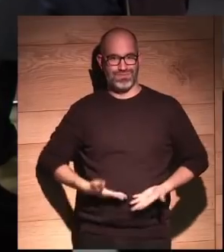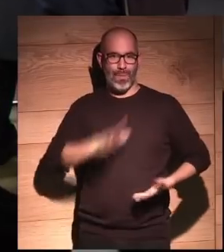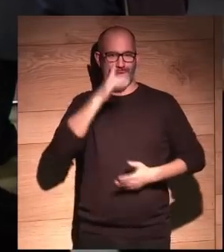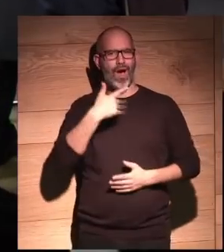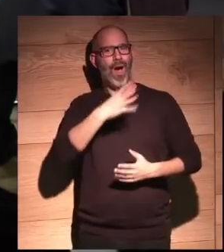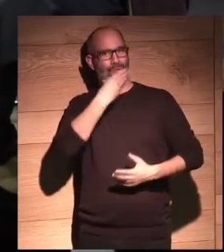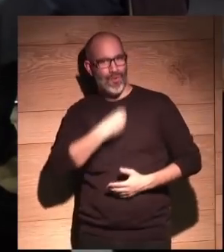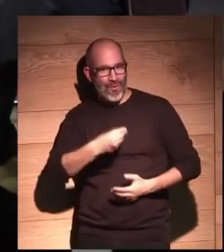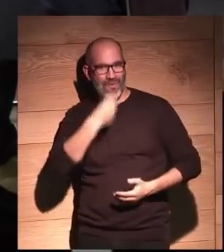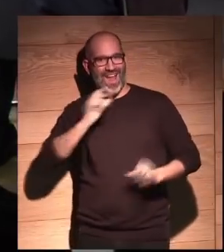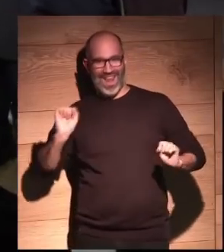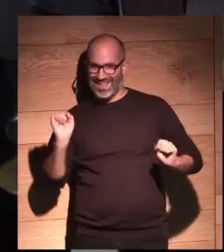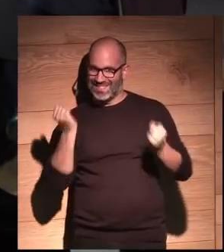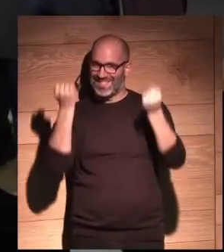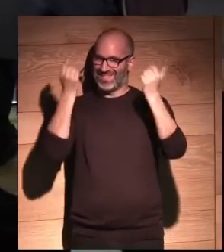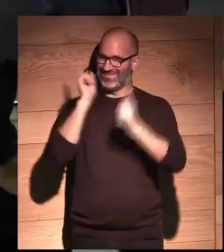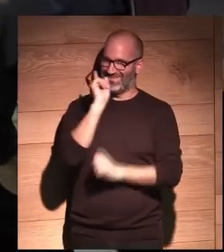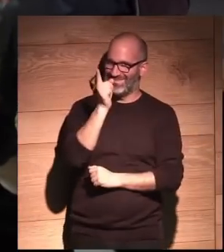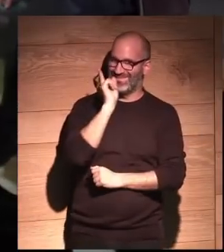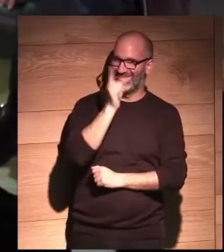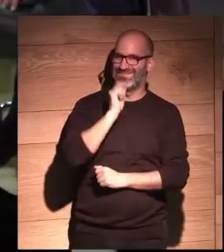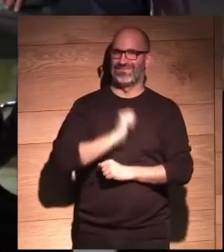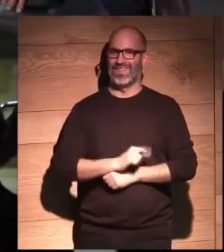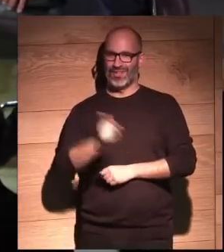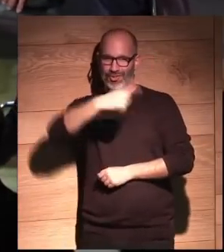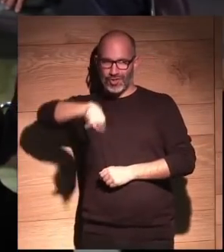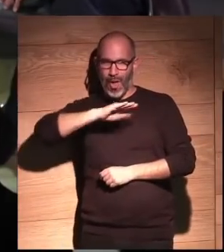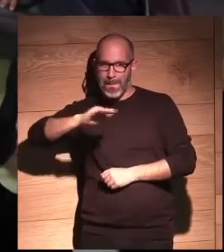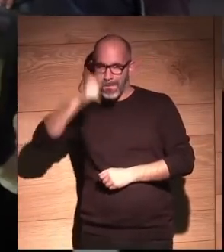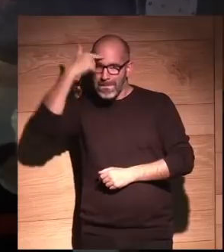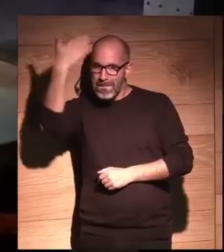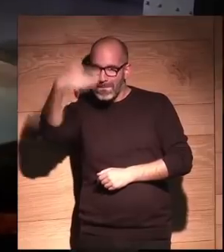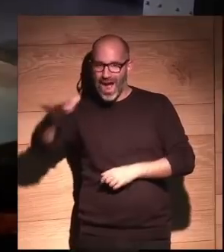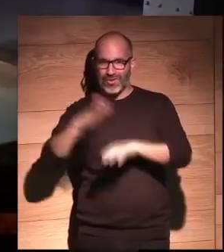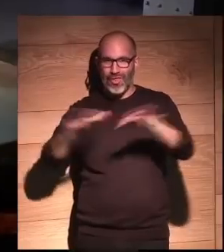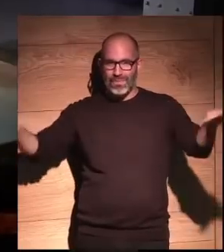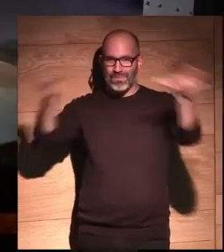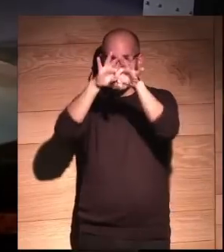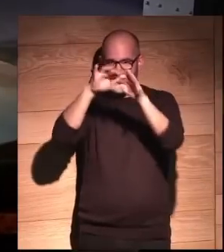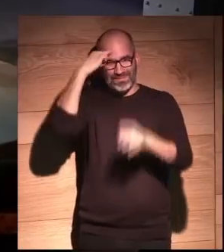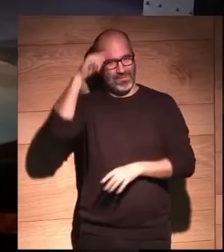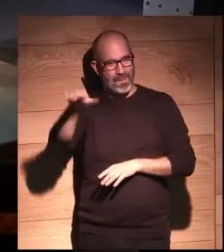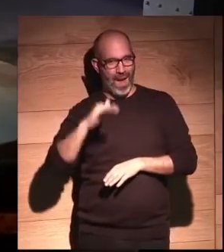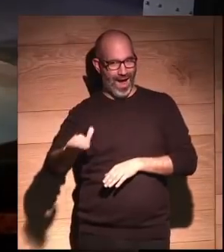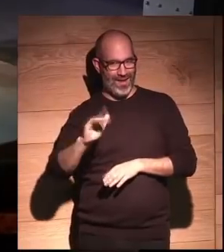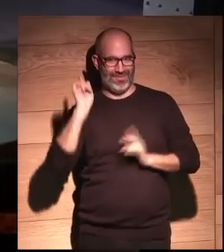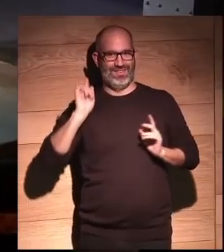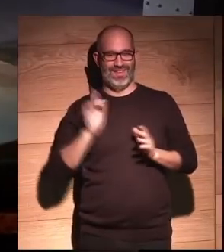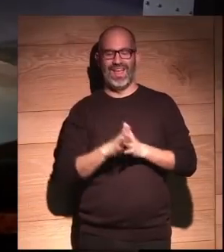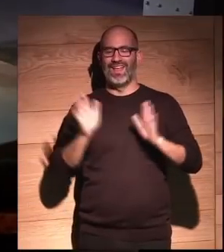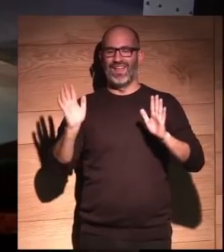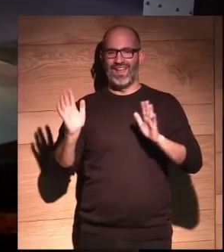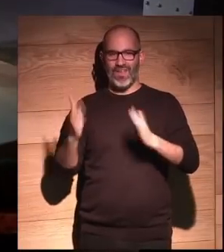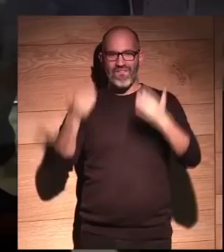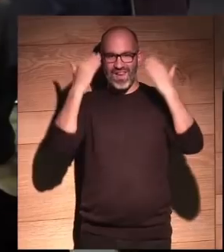Qué bien lo ha reconducido, ¿eh? Pero qué malos sois todos que habéis hecho ya vuestra composición de lugar. De todas maneras, debo